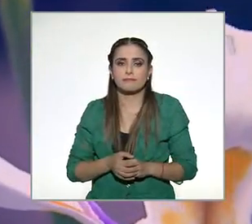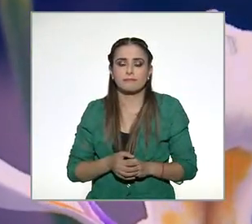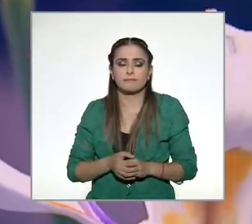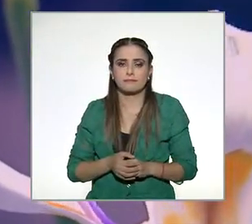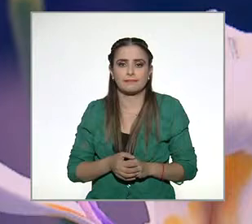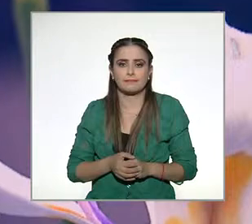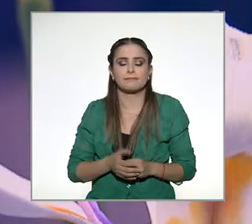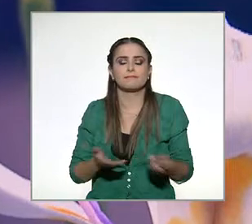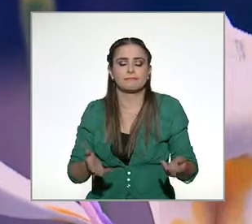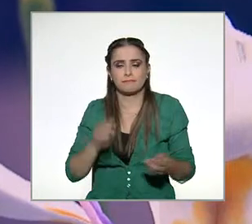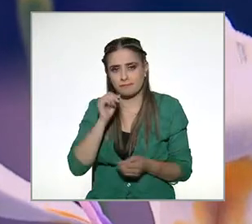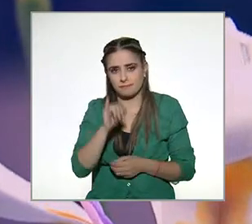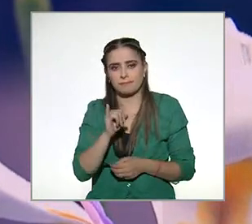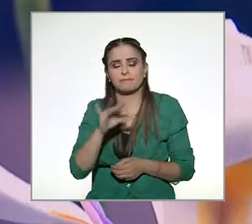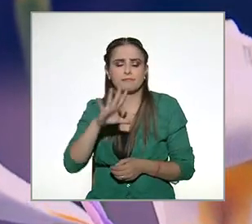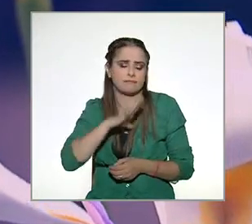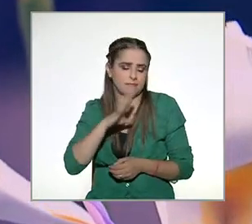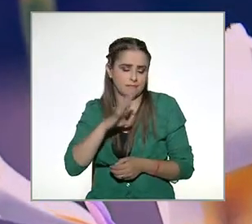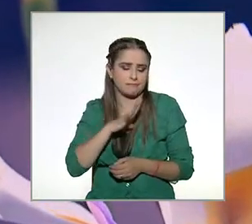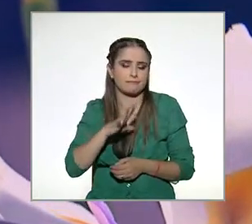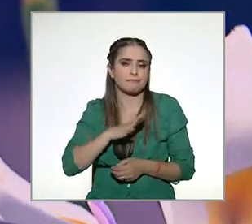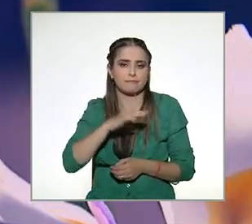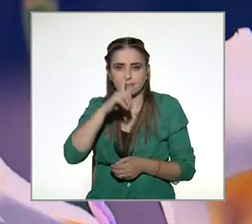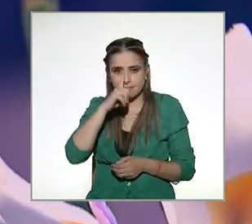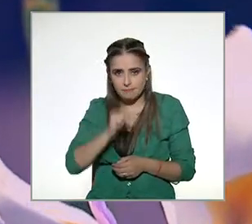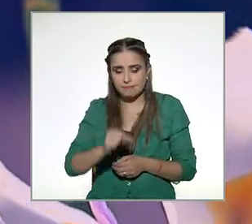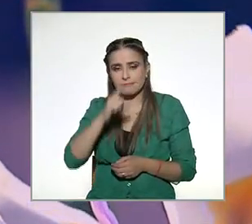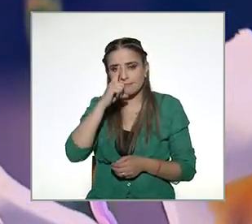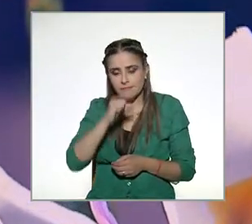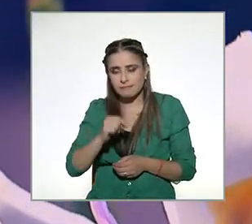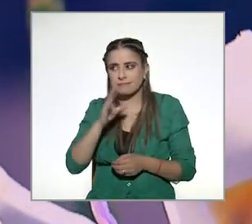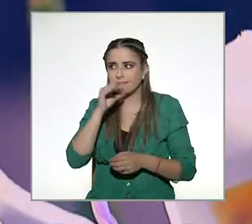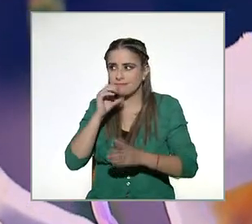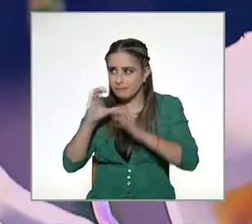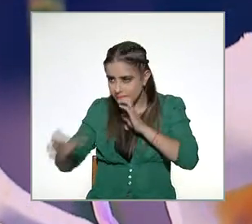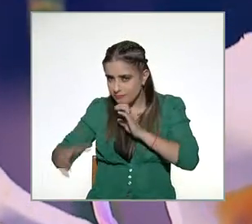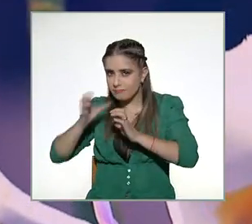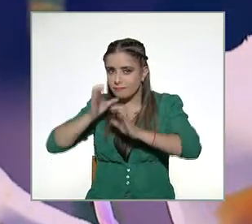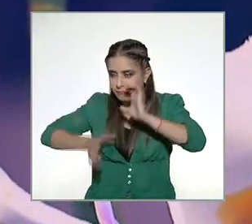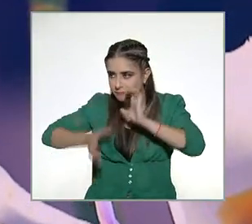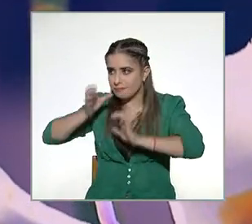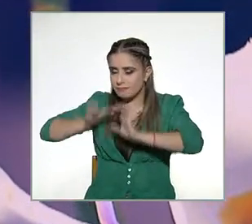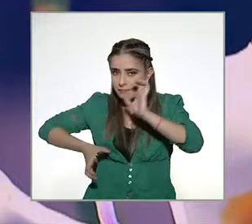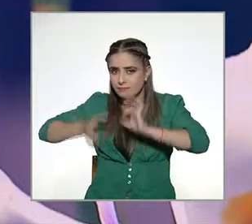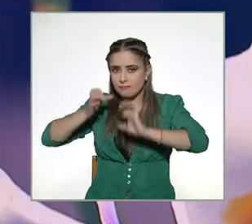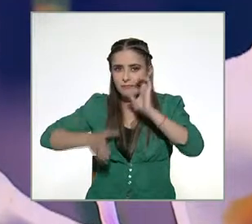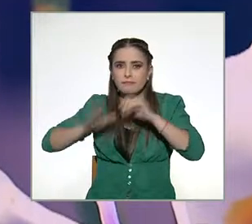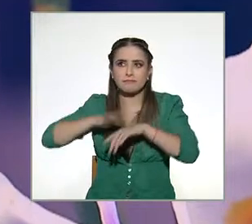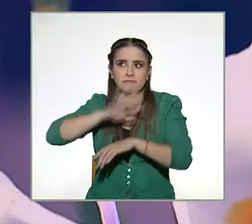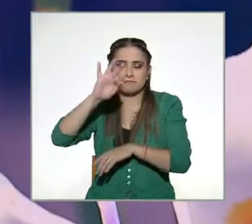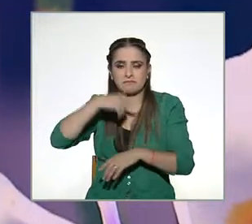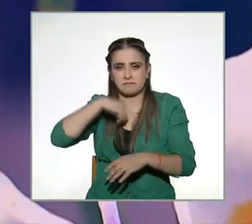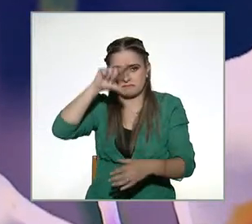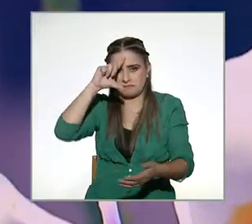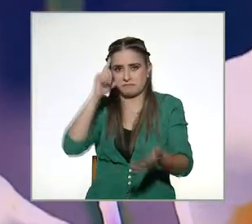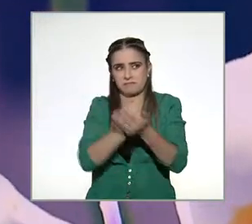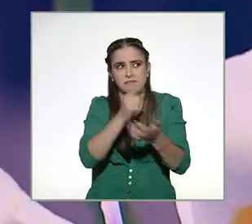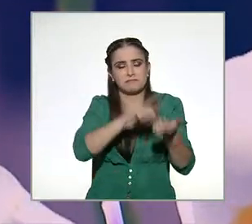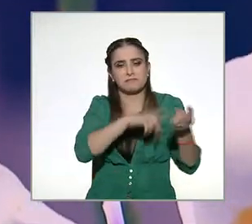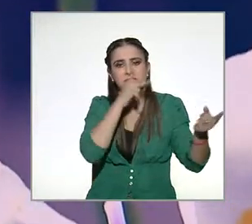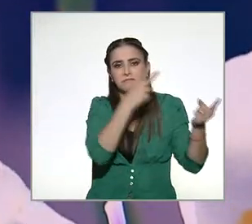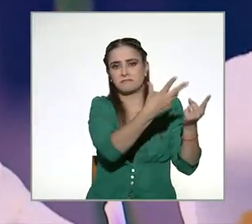fallas y yo también pienso que fue debido a eso. Y pues pienso que eso